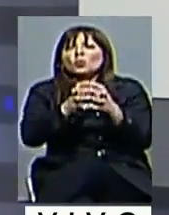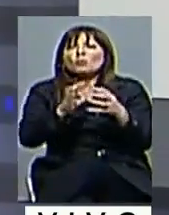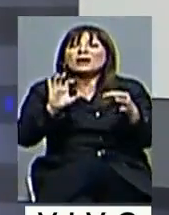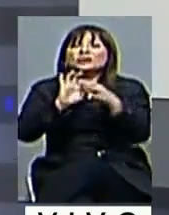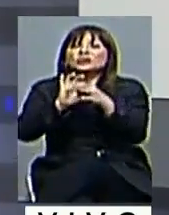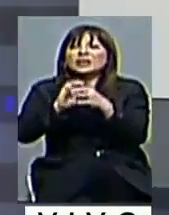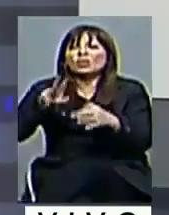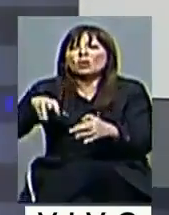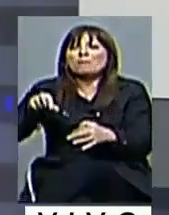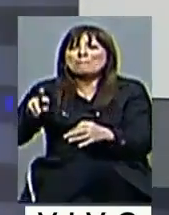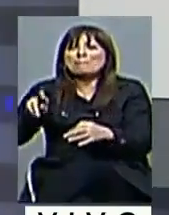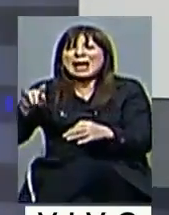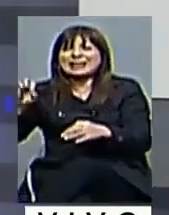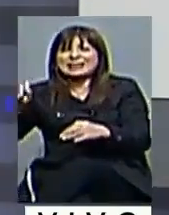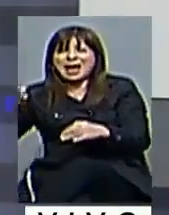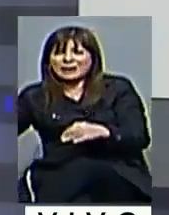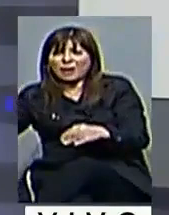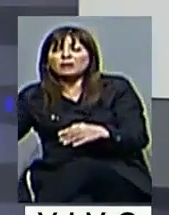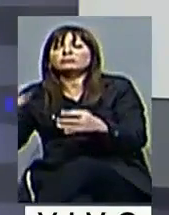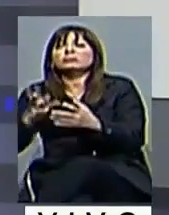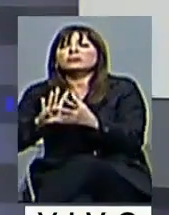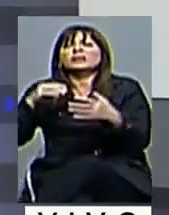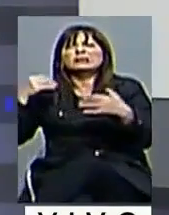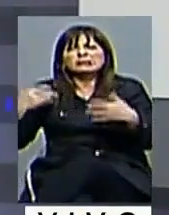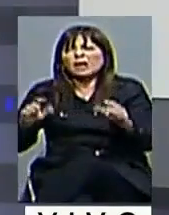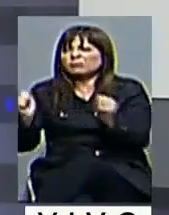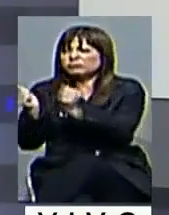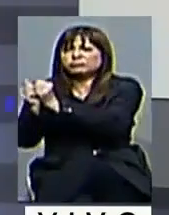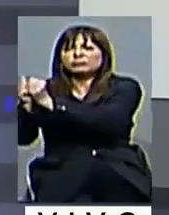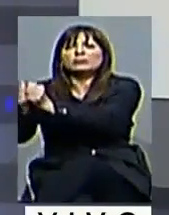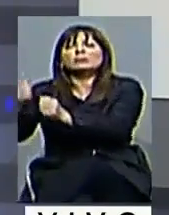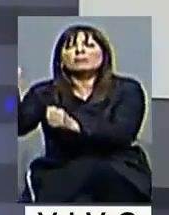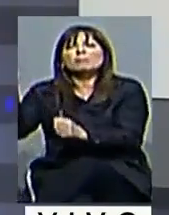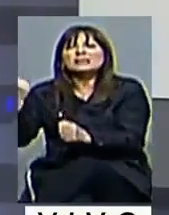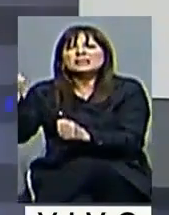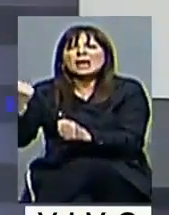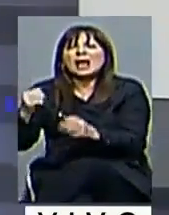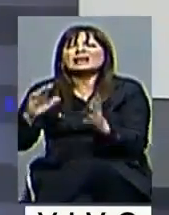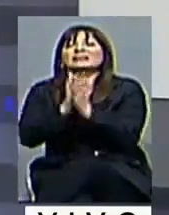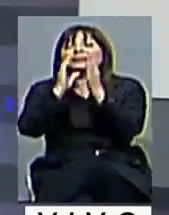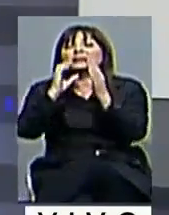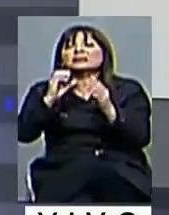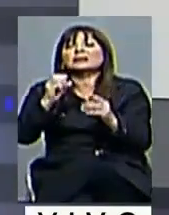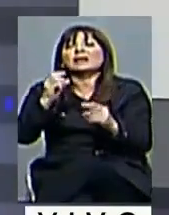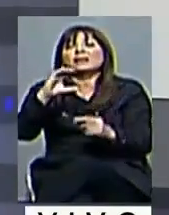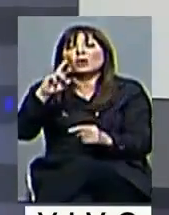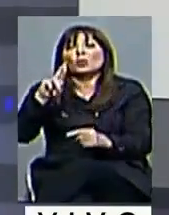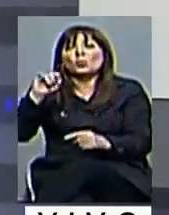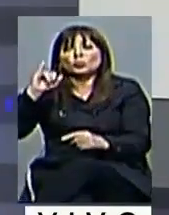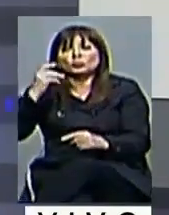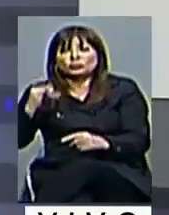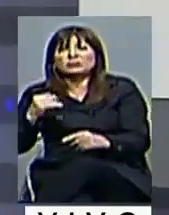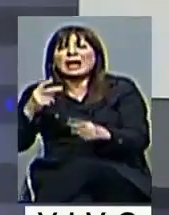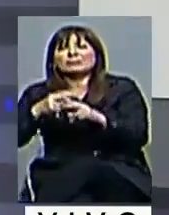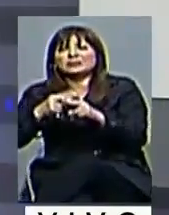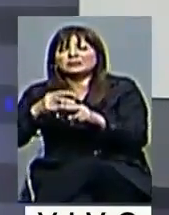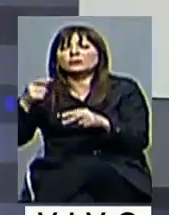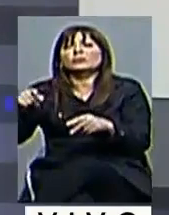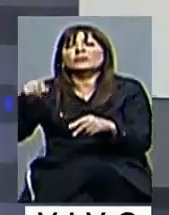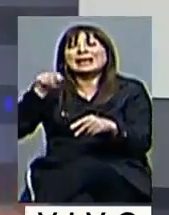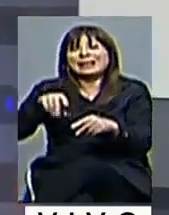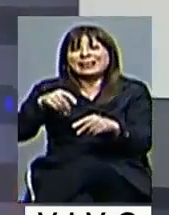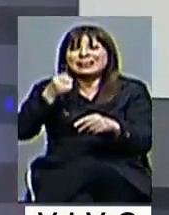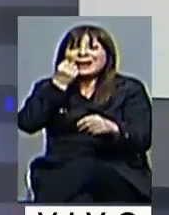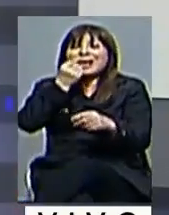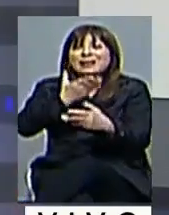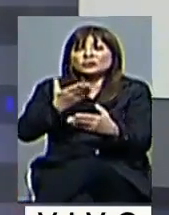Mariana Elwin que ya dio el paso y estuvo con Piñera, sí. ¿Ah? Que es Sichel, Santa Cruz y todo eso. A mi juicio, la declaración que hace esta semana Mariana Elwin